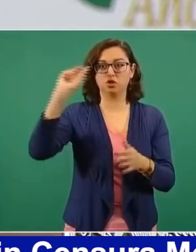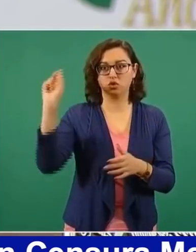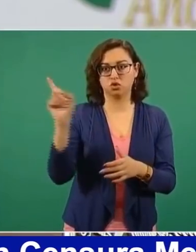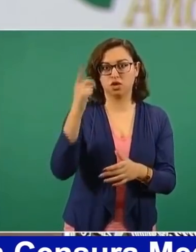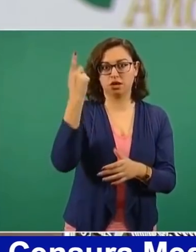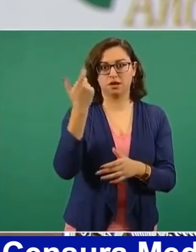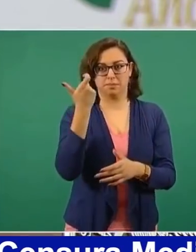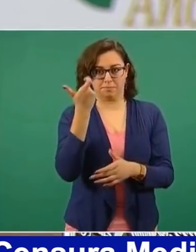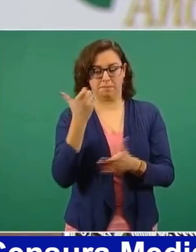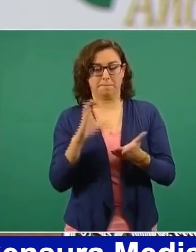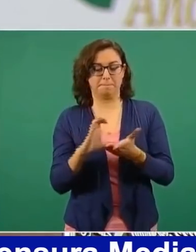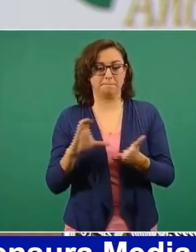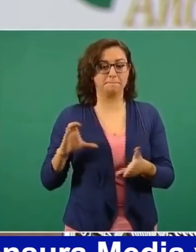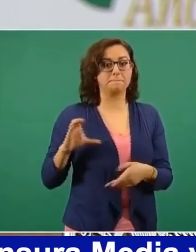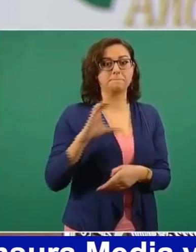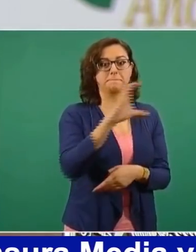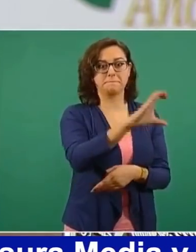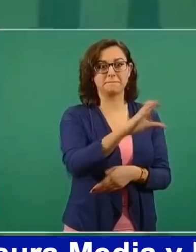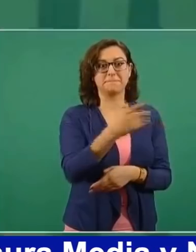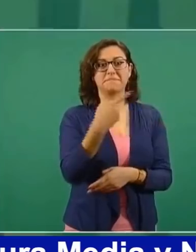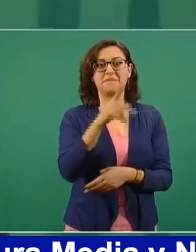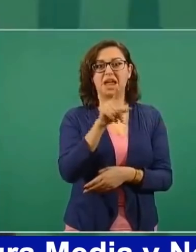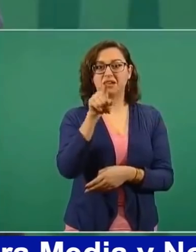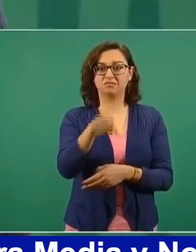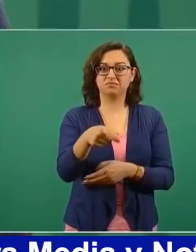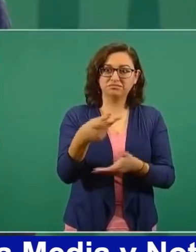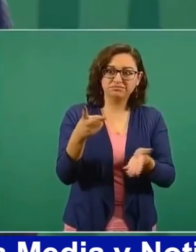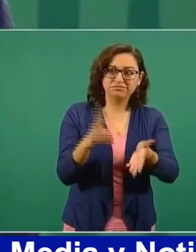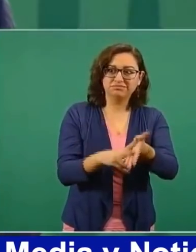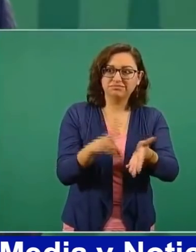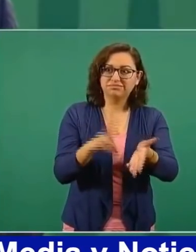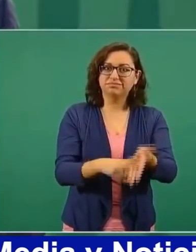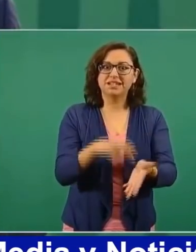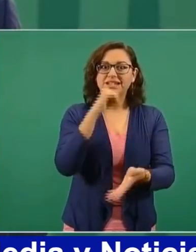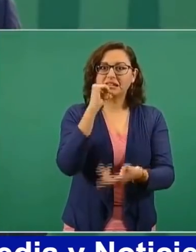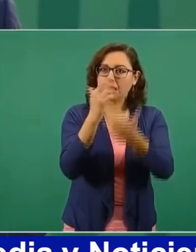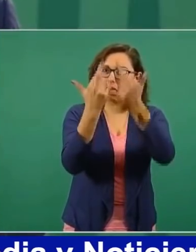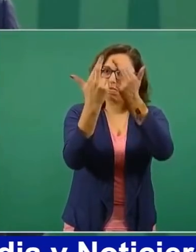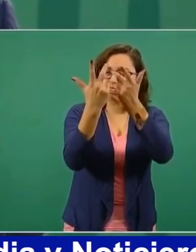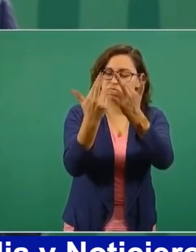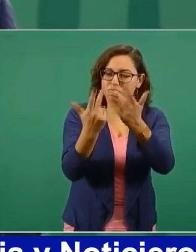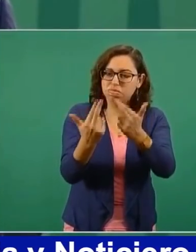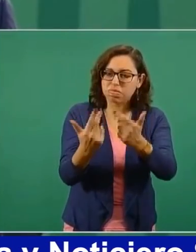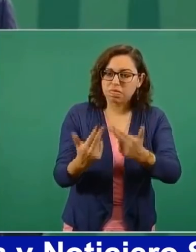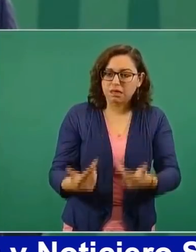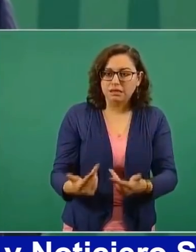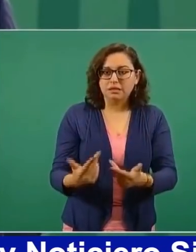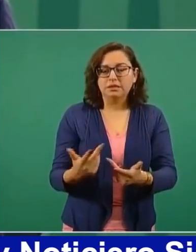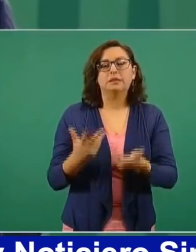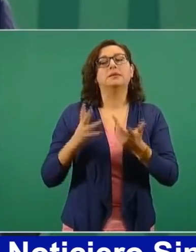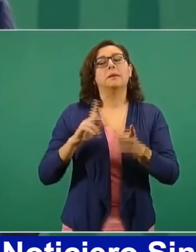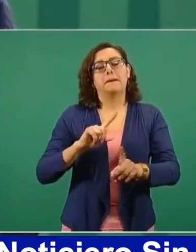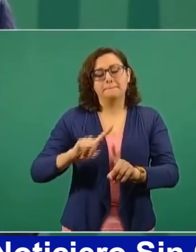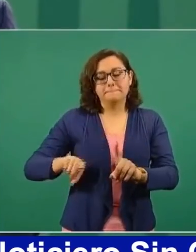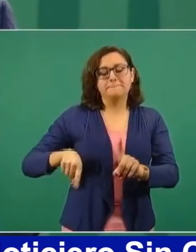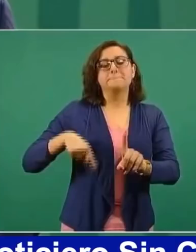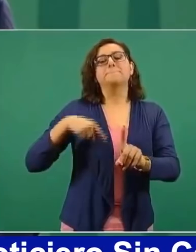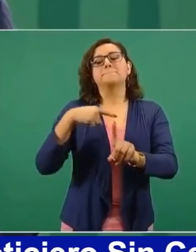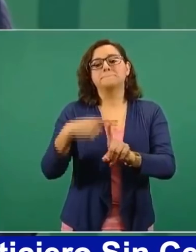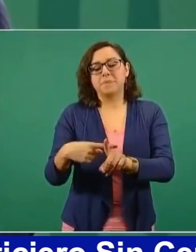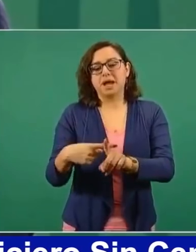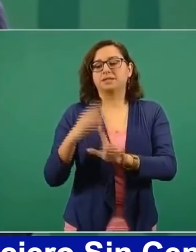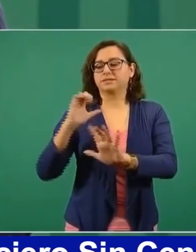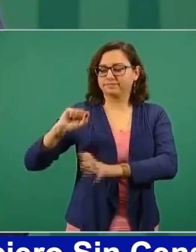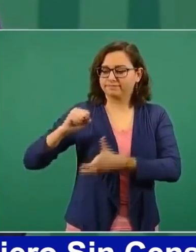abandonada por completo, casi convertida en chatarra, y se invirtió para